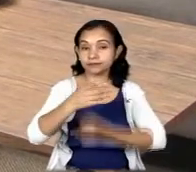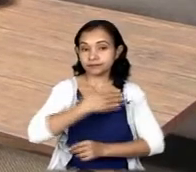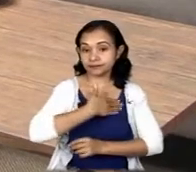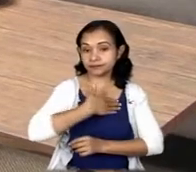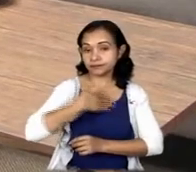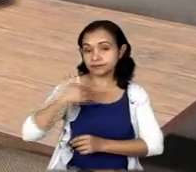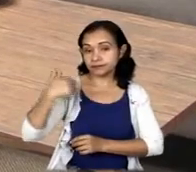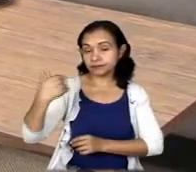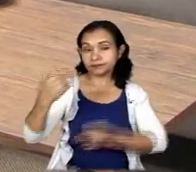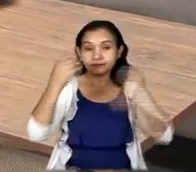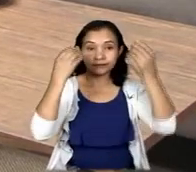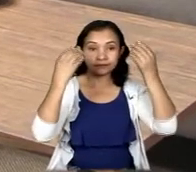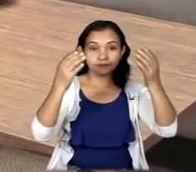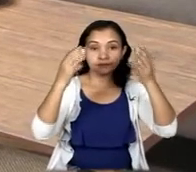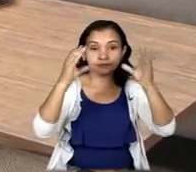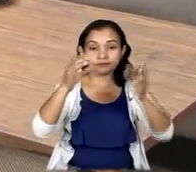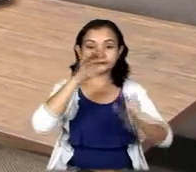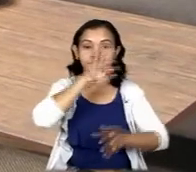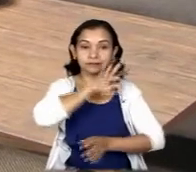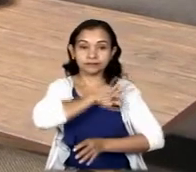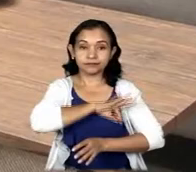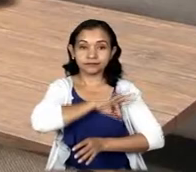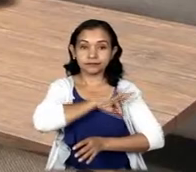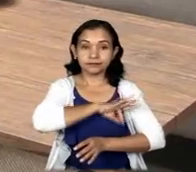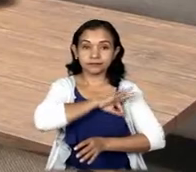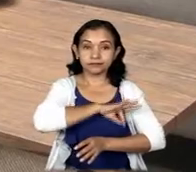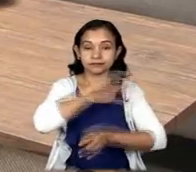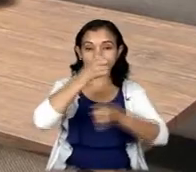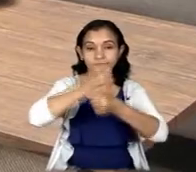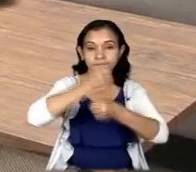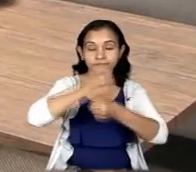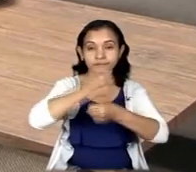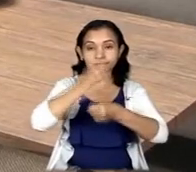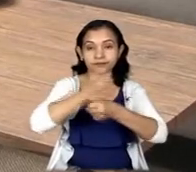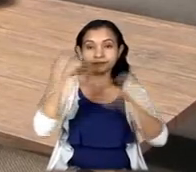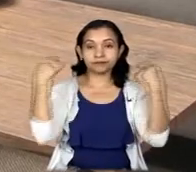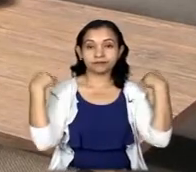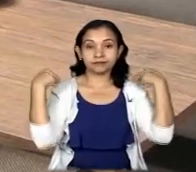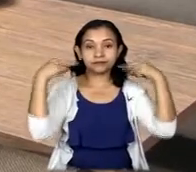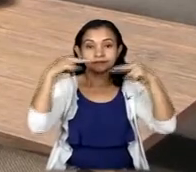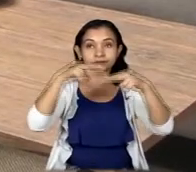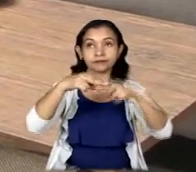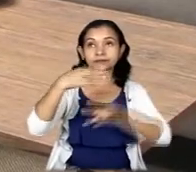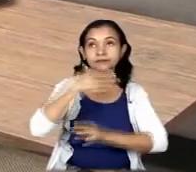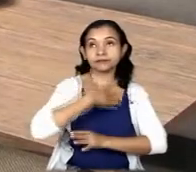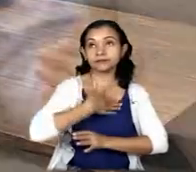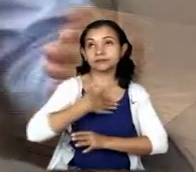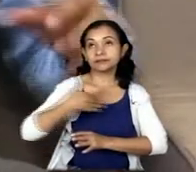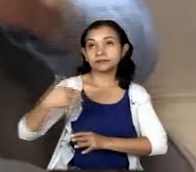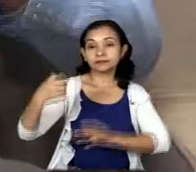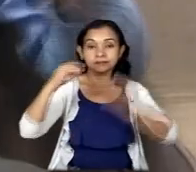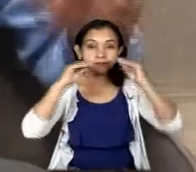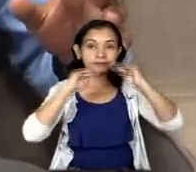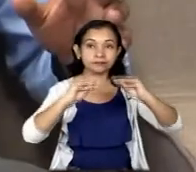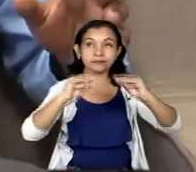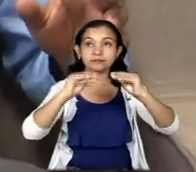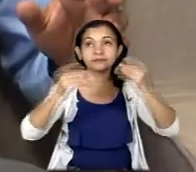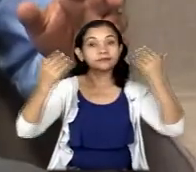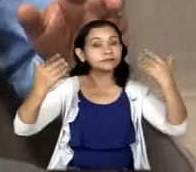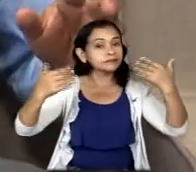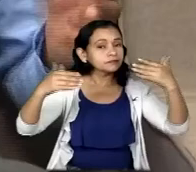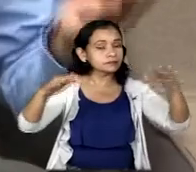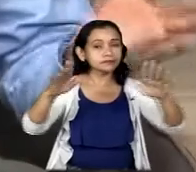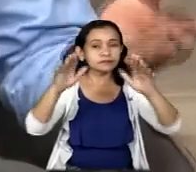condiciones salariales y laborales de las y los educadores para mejorar la calidad de la educación en cualquier parte del